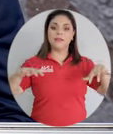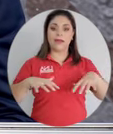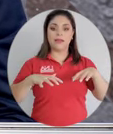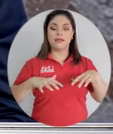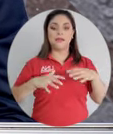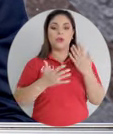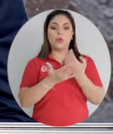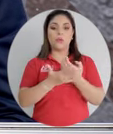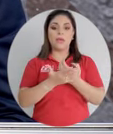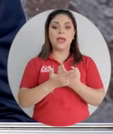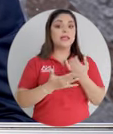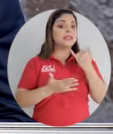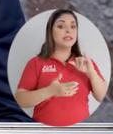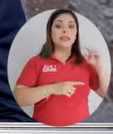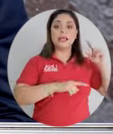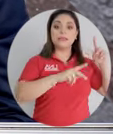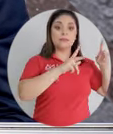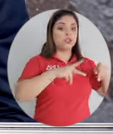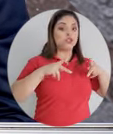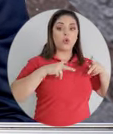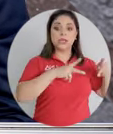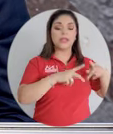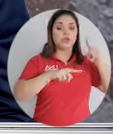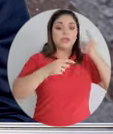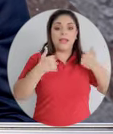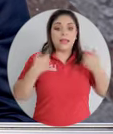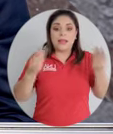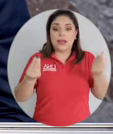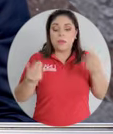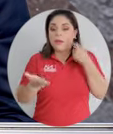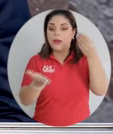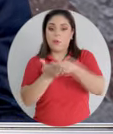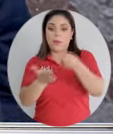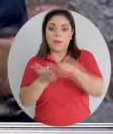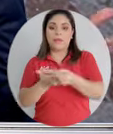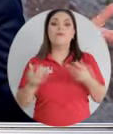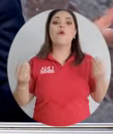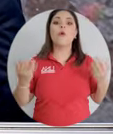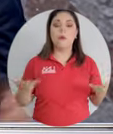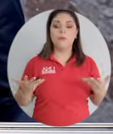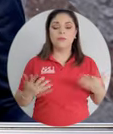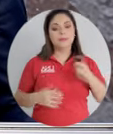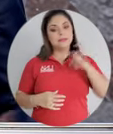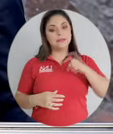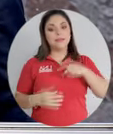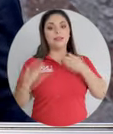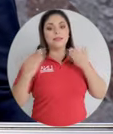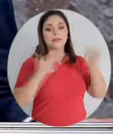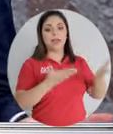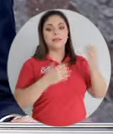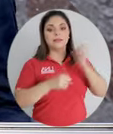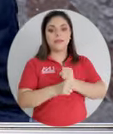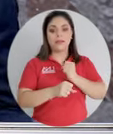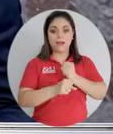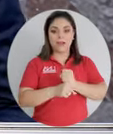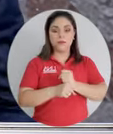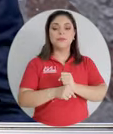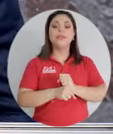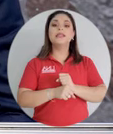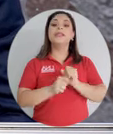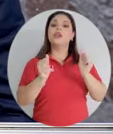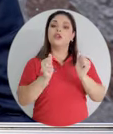reactivación si no logramos reactivar también la capacidad de consumo de los hogares. Y eso se logra generando empleo,